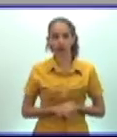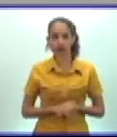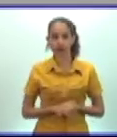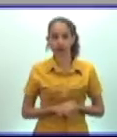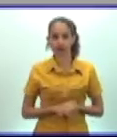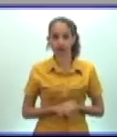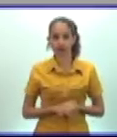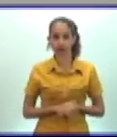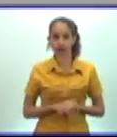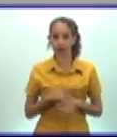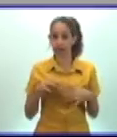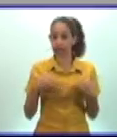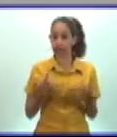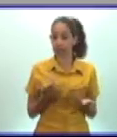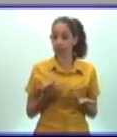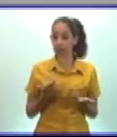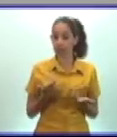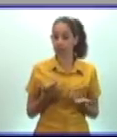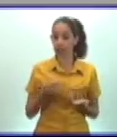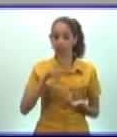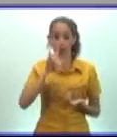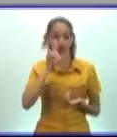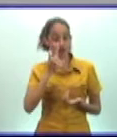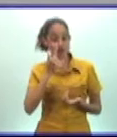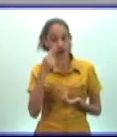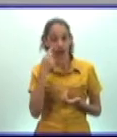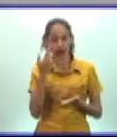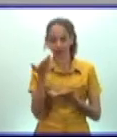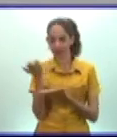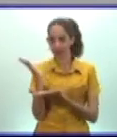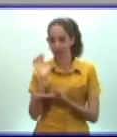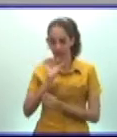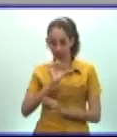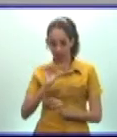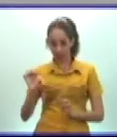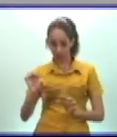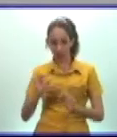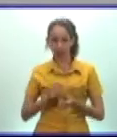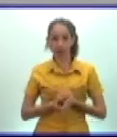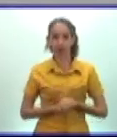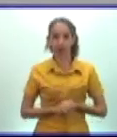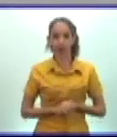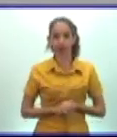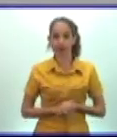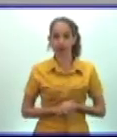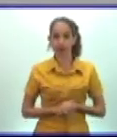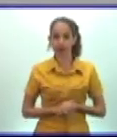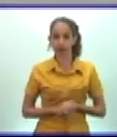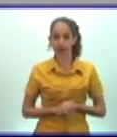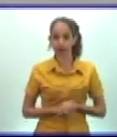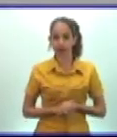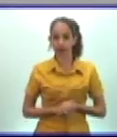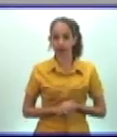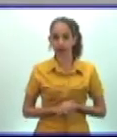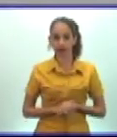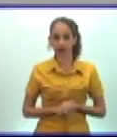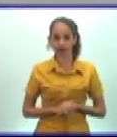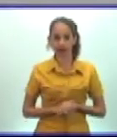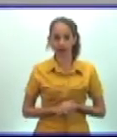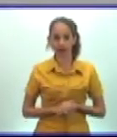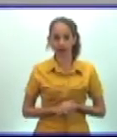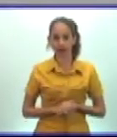y que 9 entre 4,5 es igual a 9 entre 45 sobre 10 si